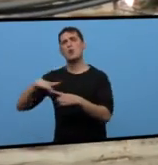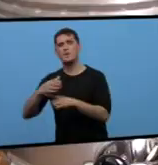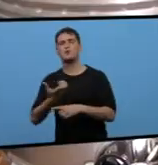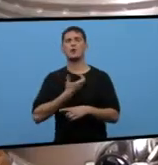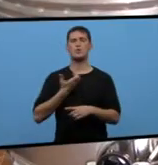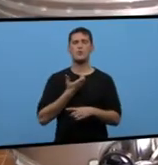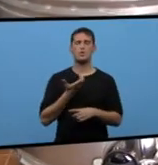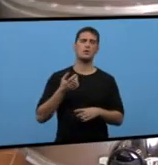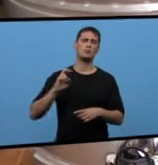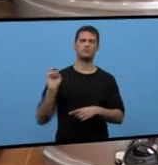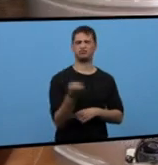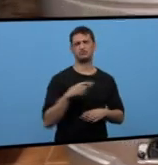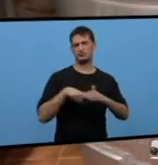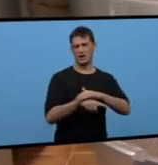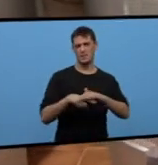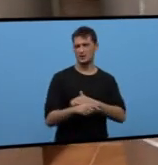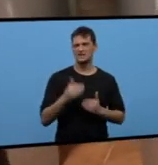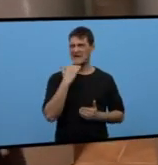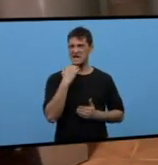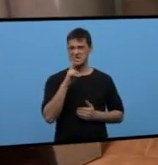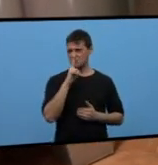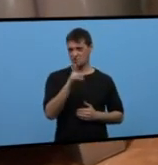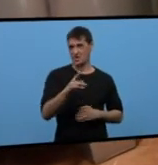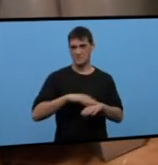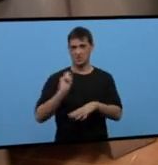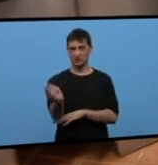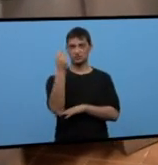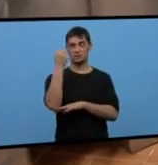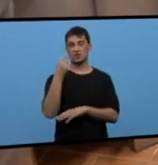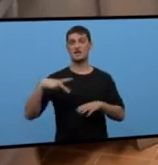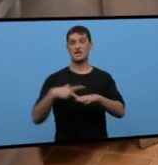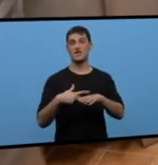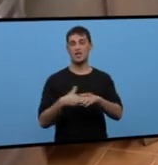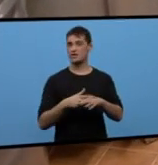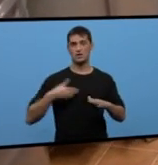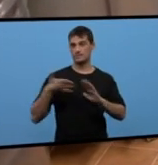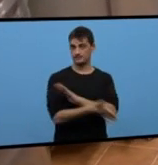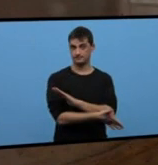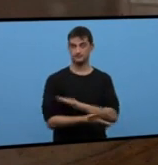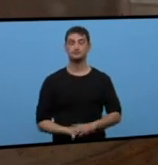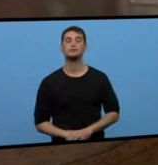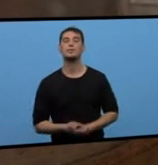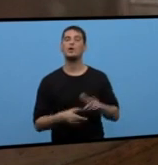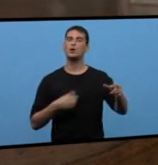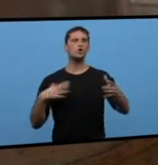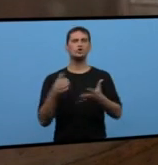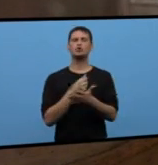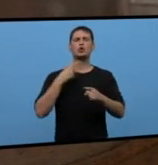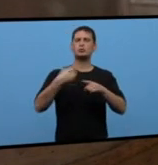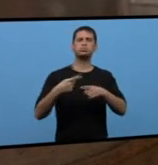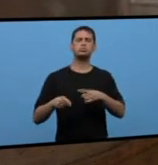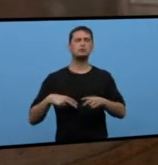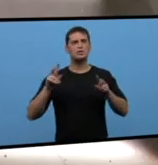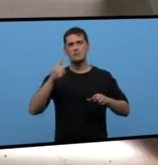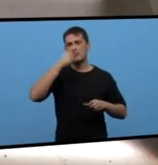licencia definitiva. E botamos casi 2 anos para conseguir a licencia definitiva. Conta co todo o equipamento enolóxico